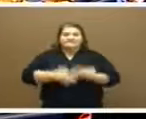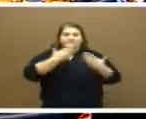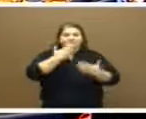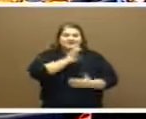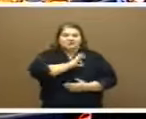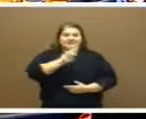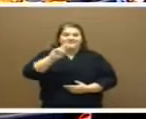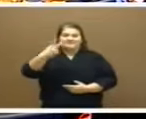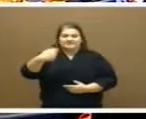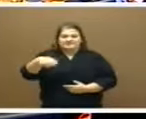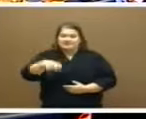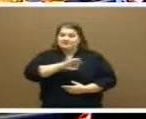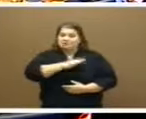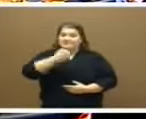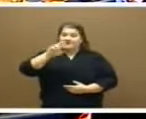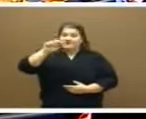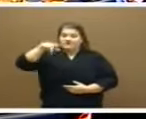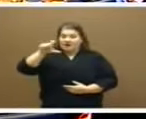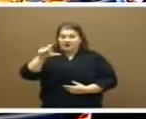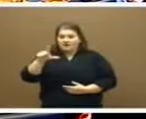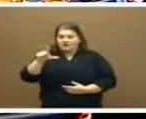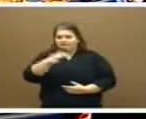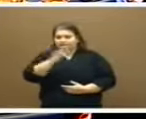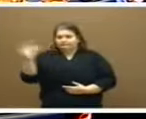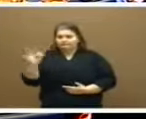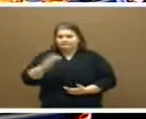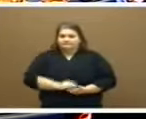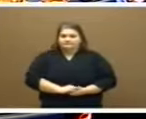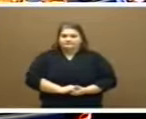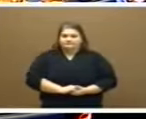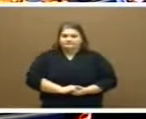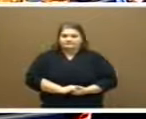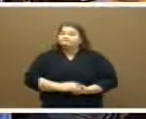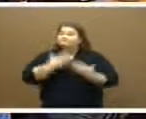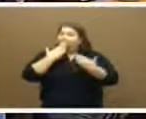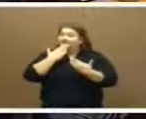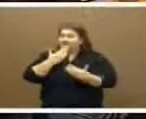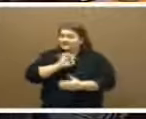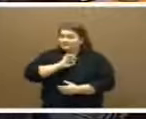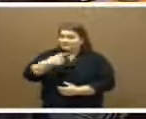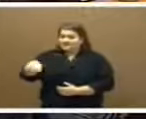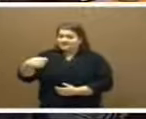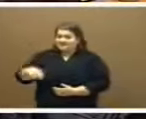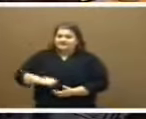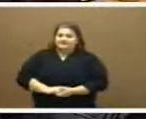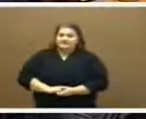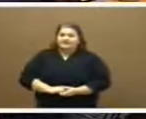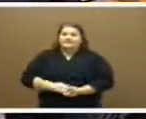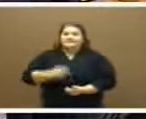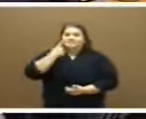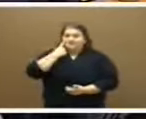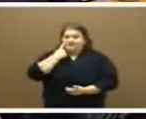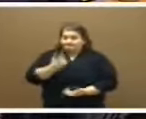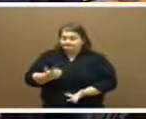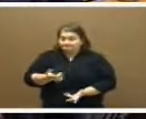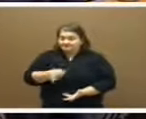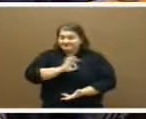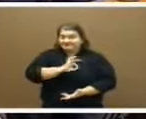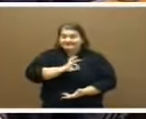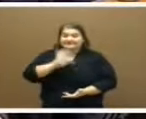Gracias, señora vicepresidenta. Señor Bernal, tiene la palabra. Sí, gracias, presidente. Mire,